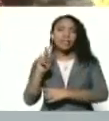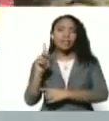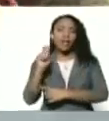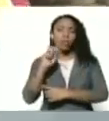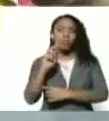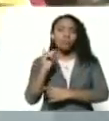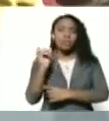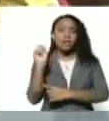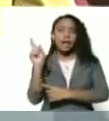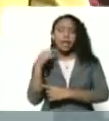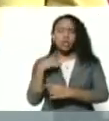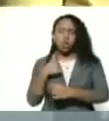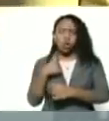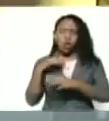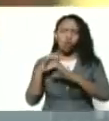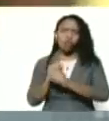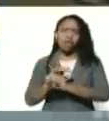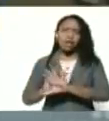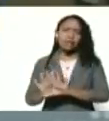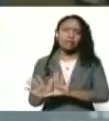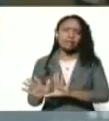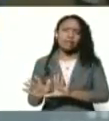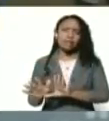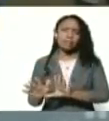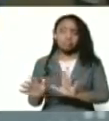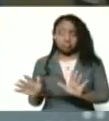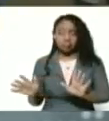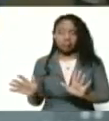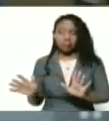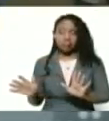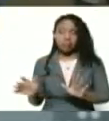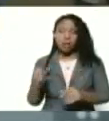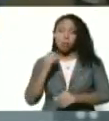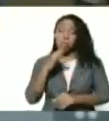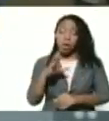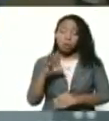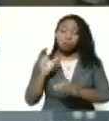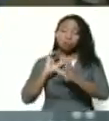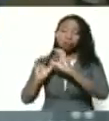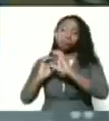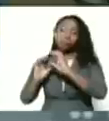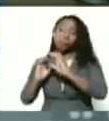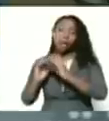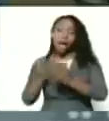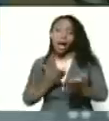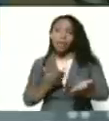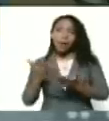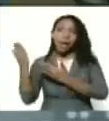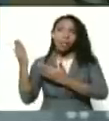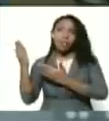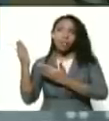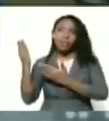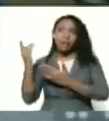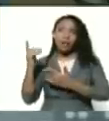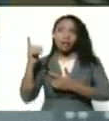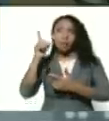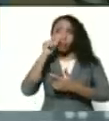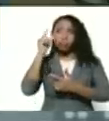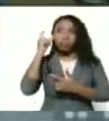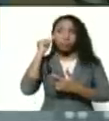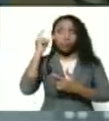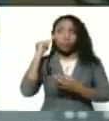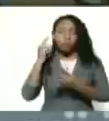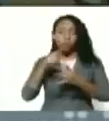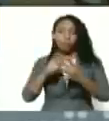fe, tengo esa confianza. ¿Ah? Bueno, conversadito. Adelante, Arely, adelante, Narza,